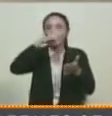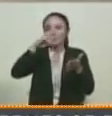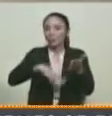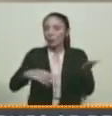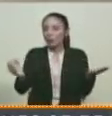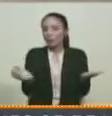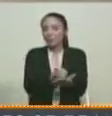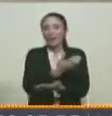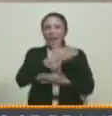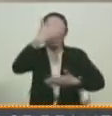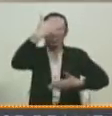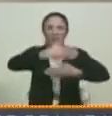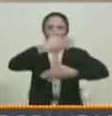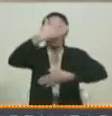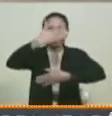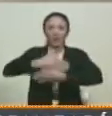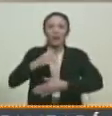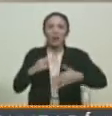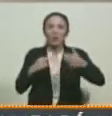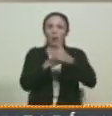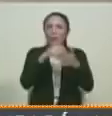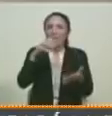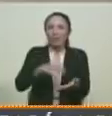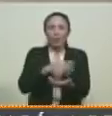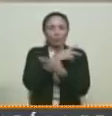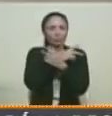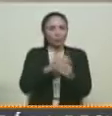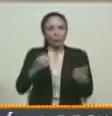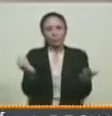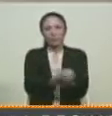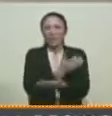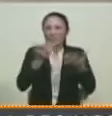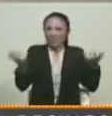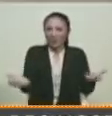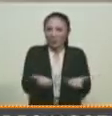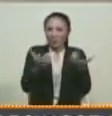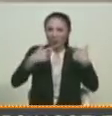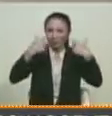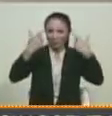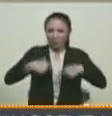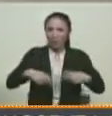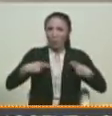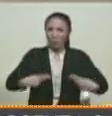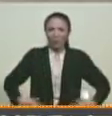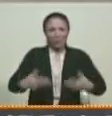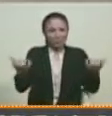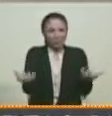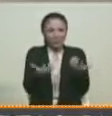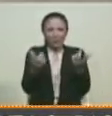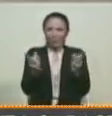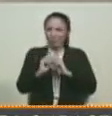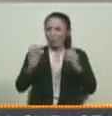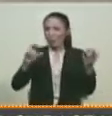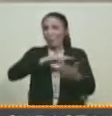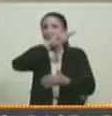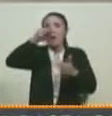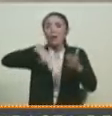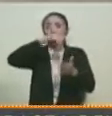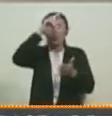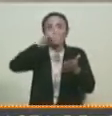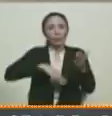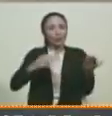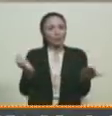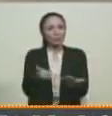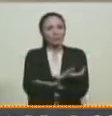nunca trancazo, más nunca golpes de Estado, más nunca quema de seres humanos, más nunca. Ese es el